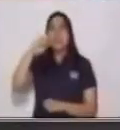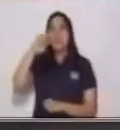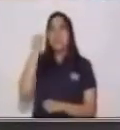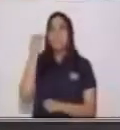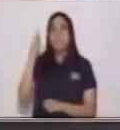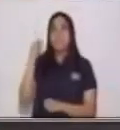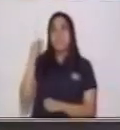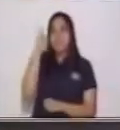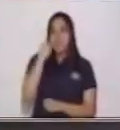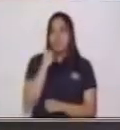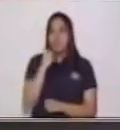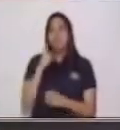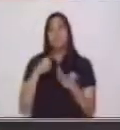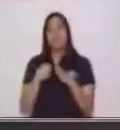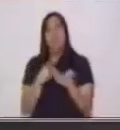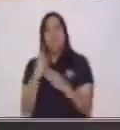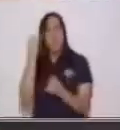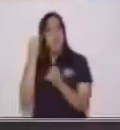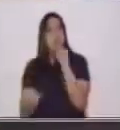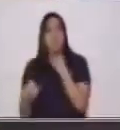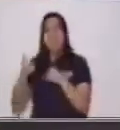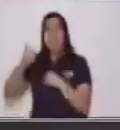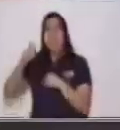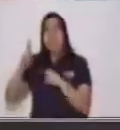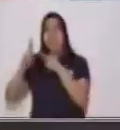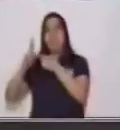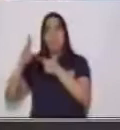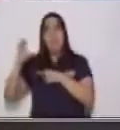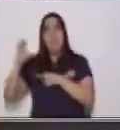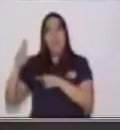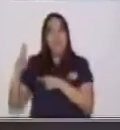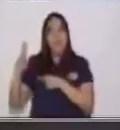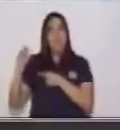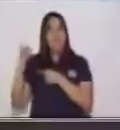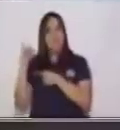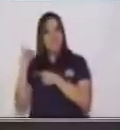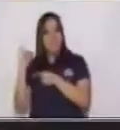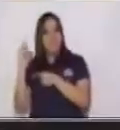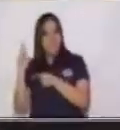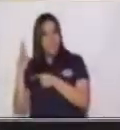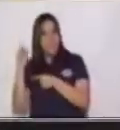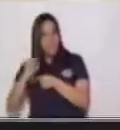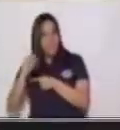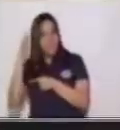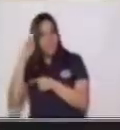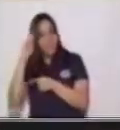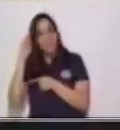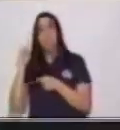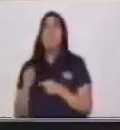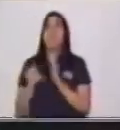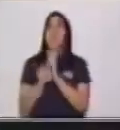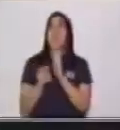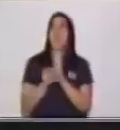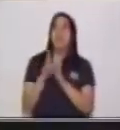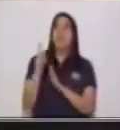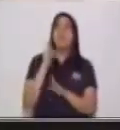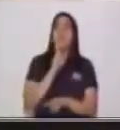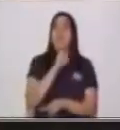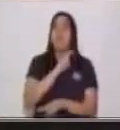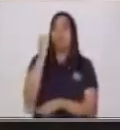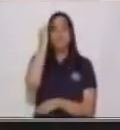ir, y si hablamos de todas las voces es todas las conjugaciones. Pues en este caso los verbos sabía,